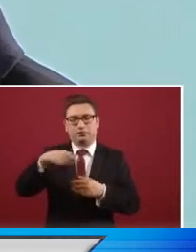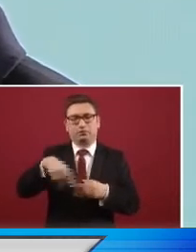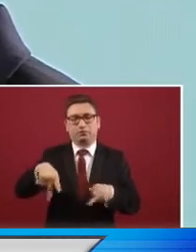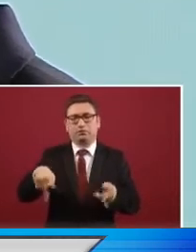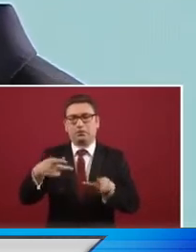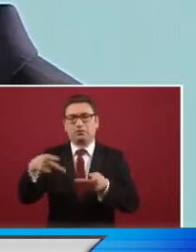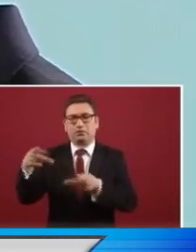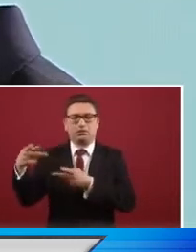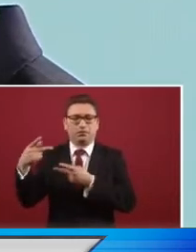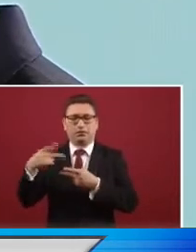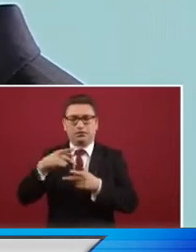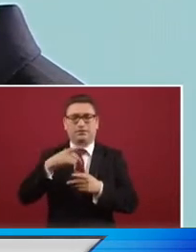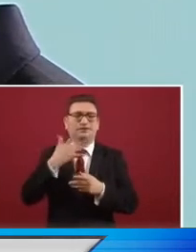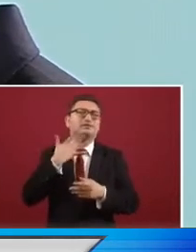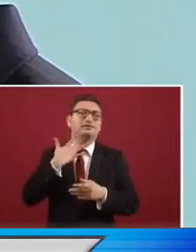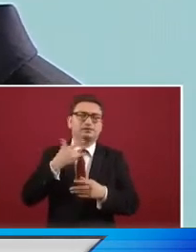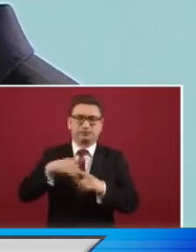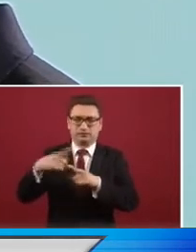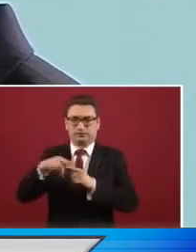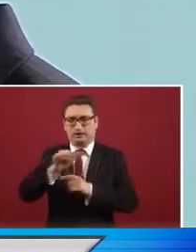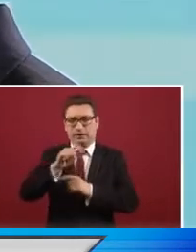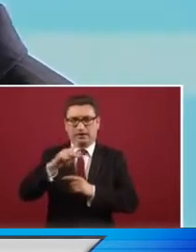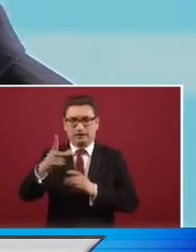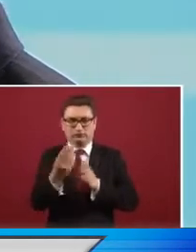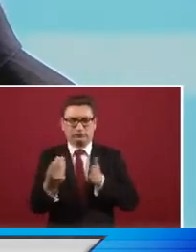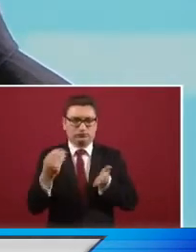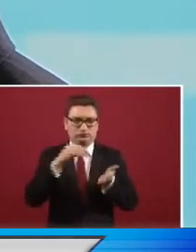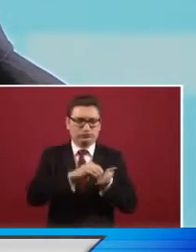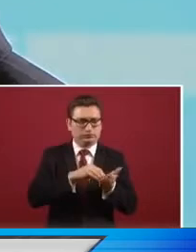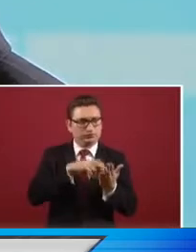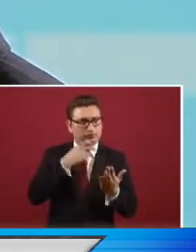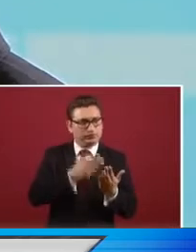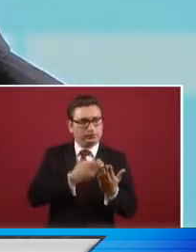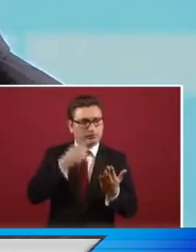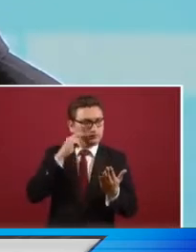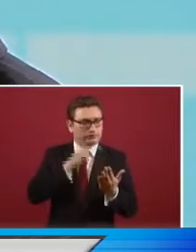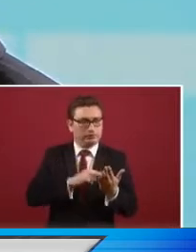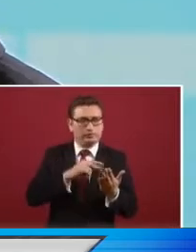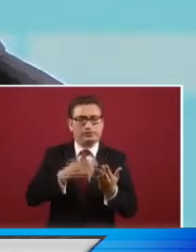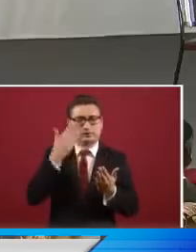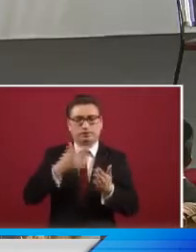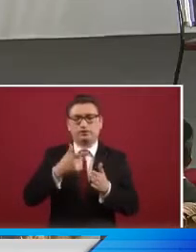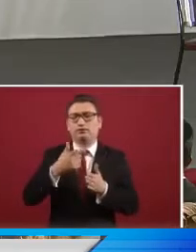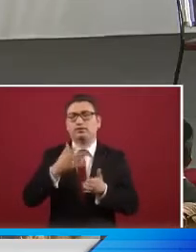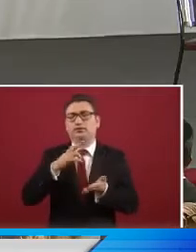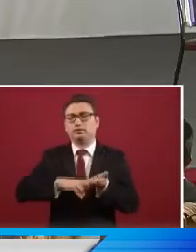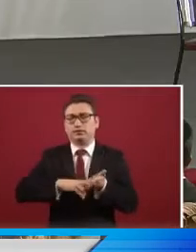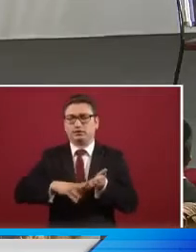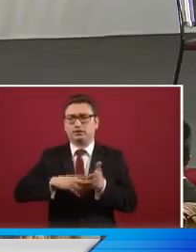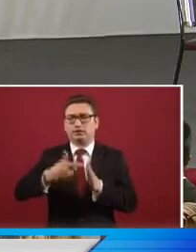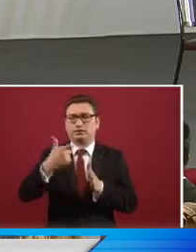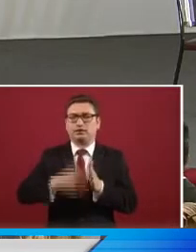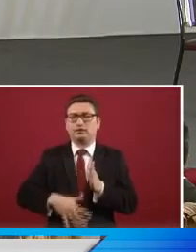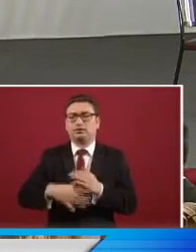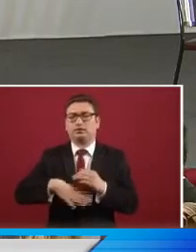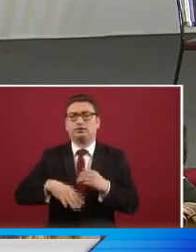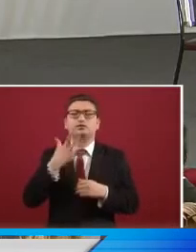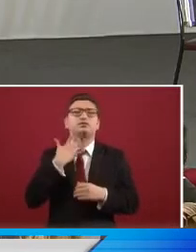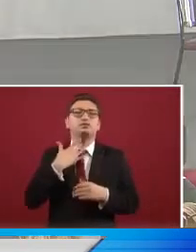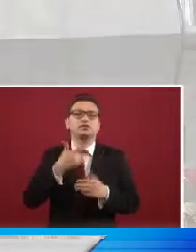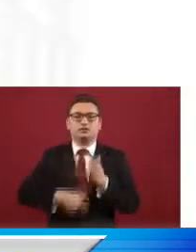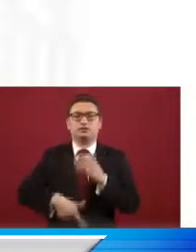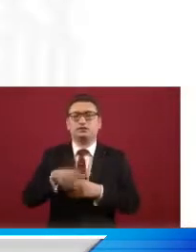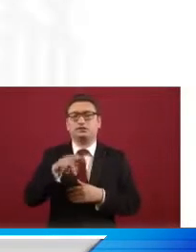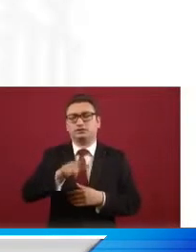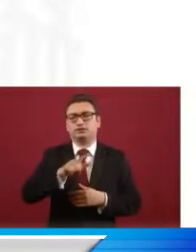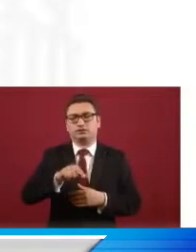22.56, diésel marca Chevron a 21.70. Gas LP en cilindros marca Grupo Tomasa a 19.83 por